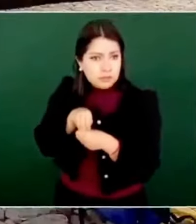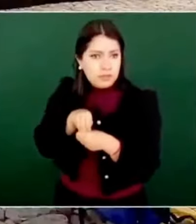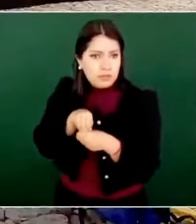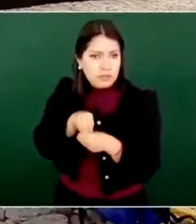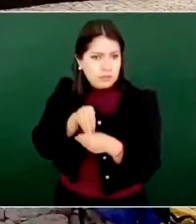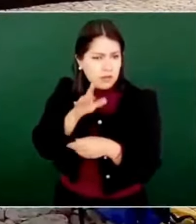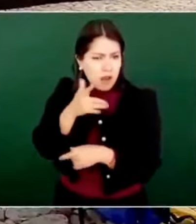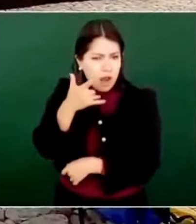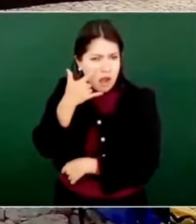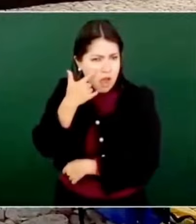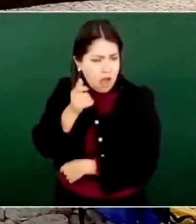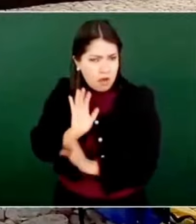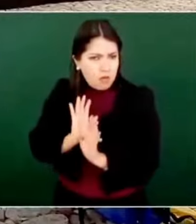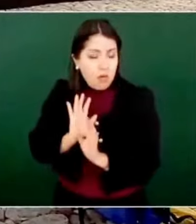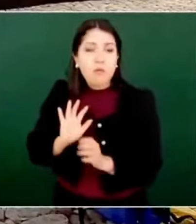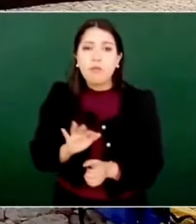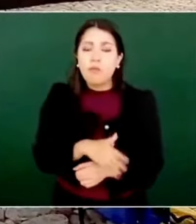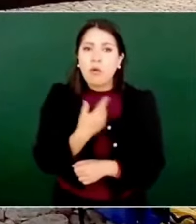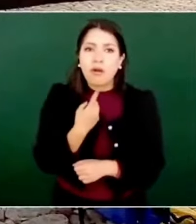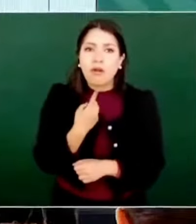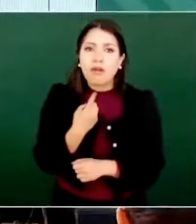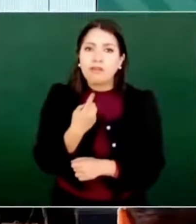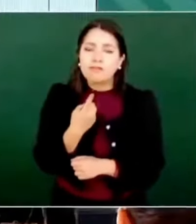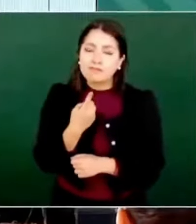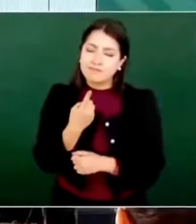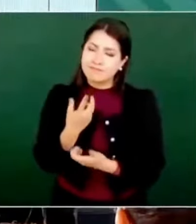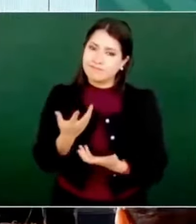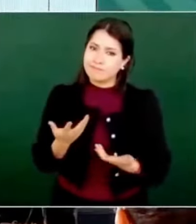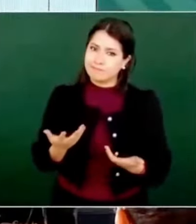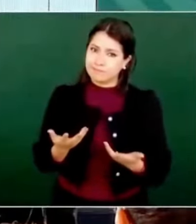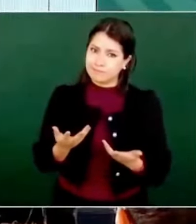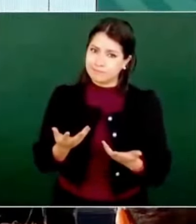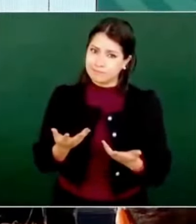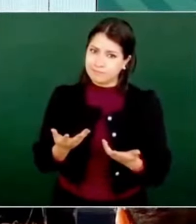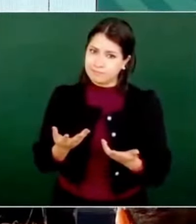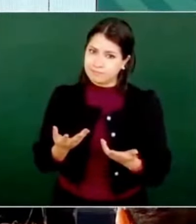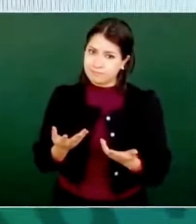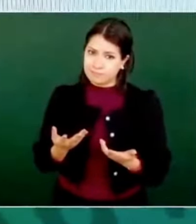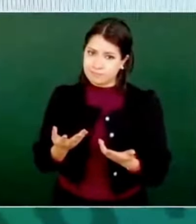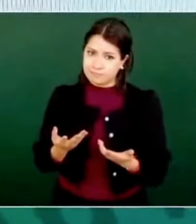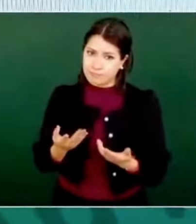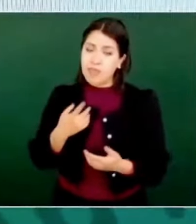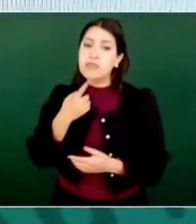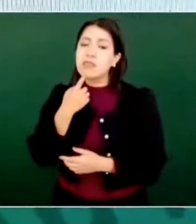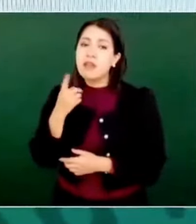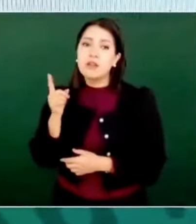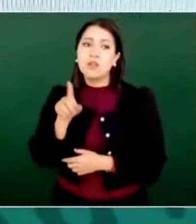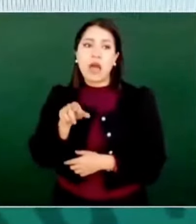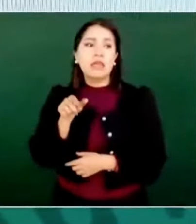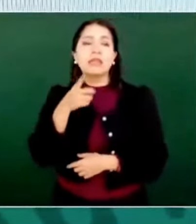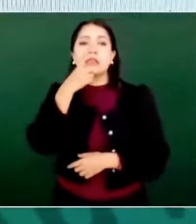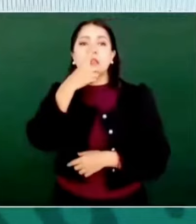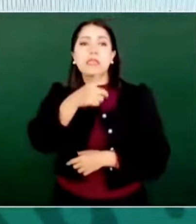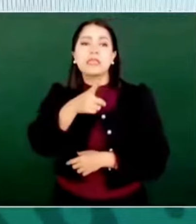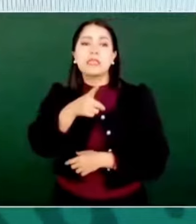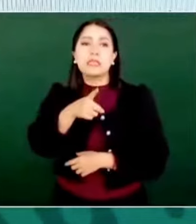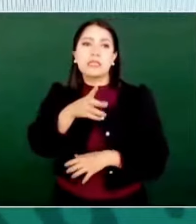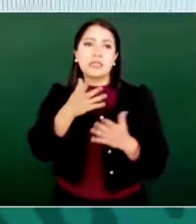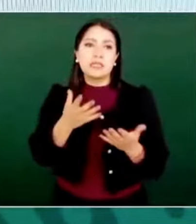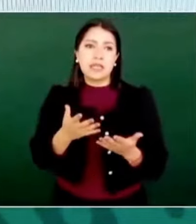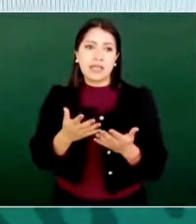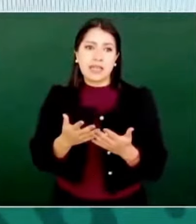porque se acusa y es cierto de que inventaron